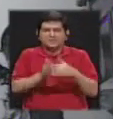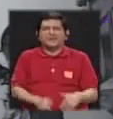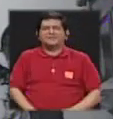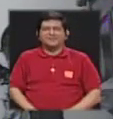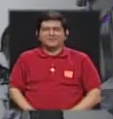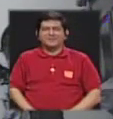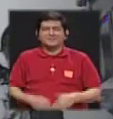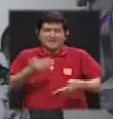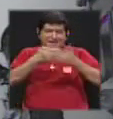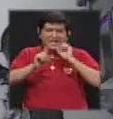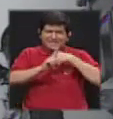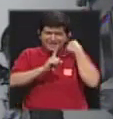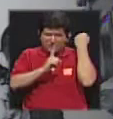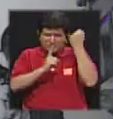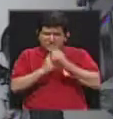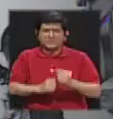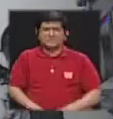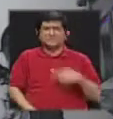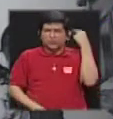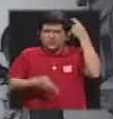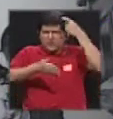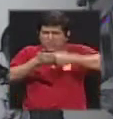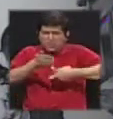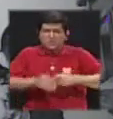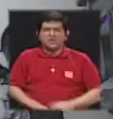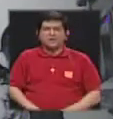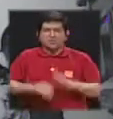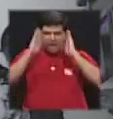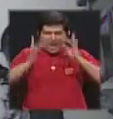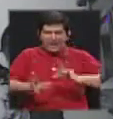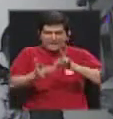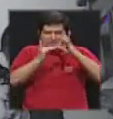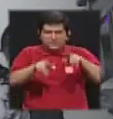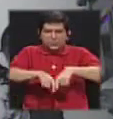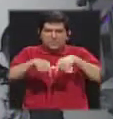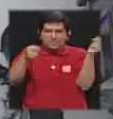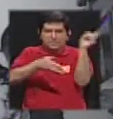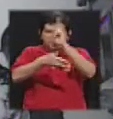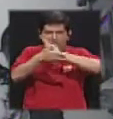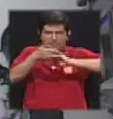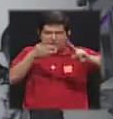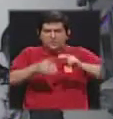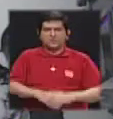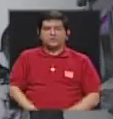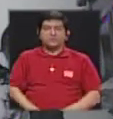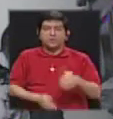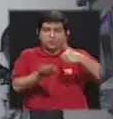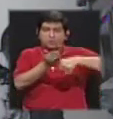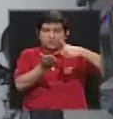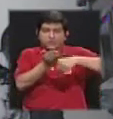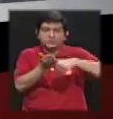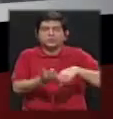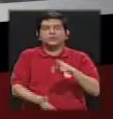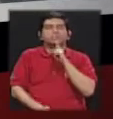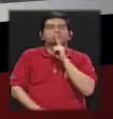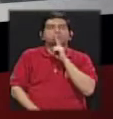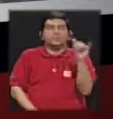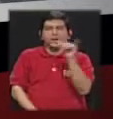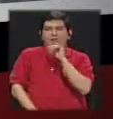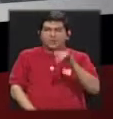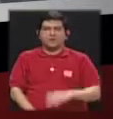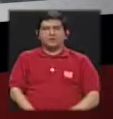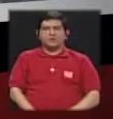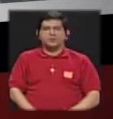heridas del pasado golpe militar, en una cobertura especial del Semanario Universidad en las elecciones en Honduras. Y también,